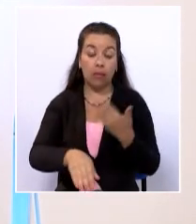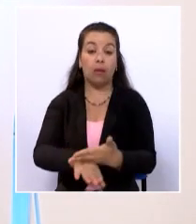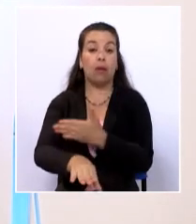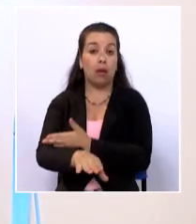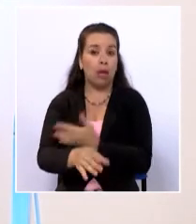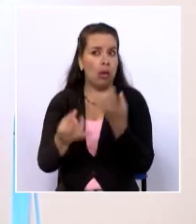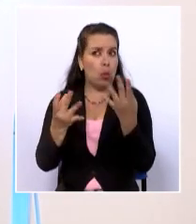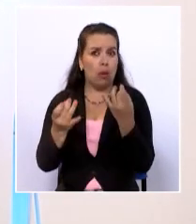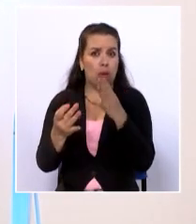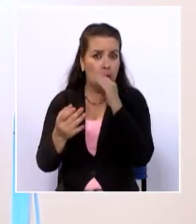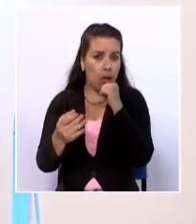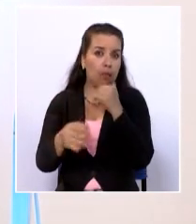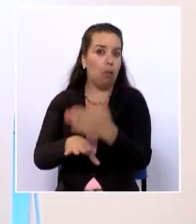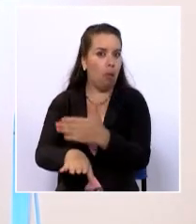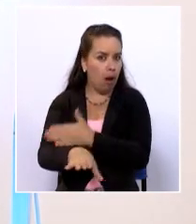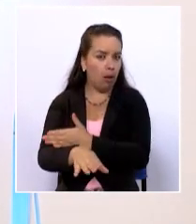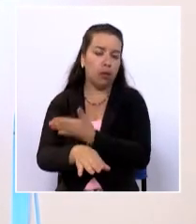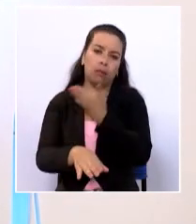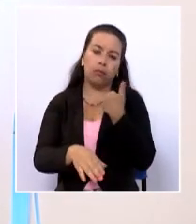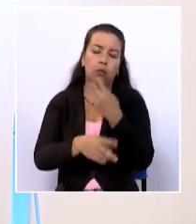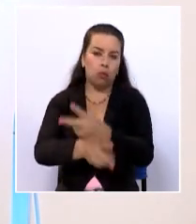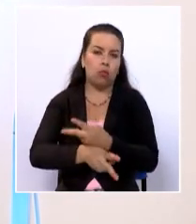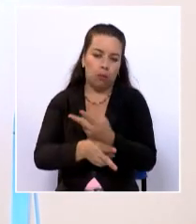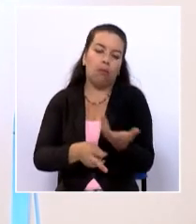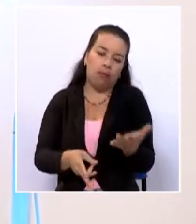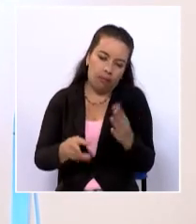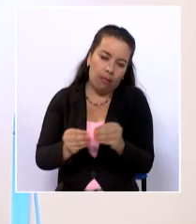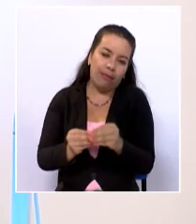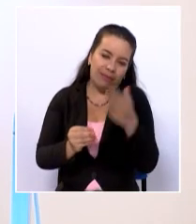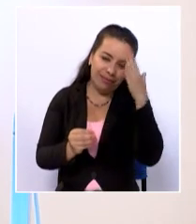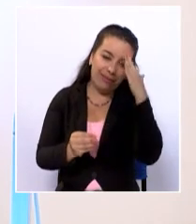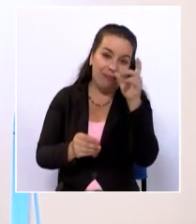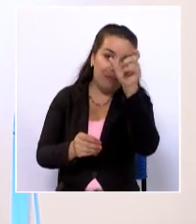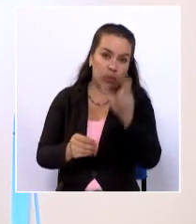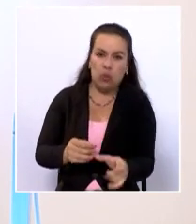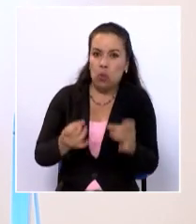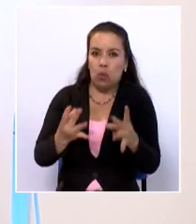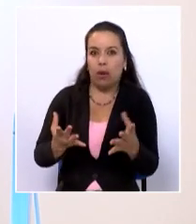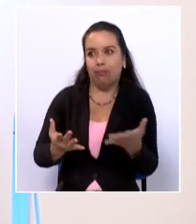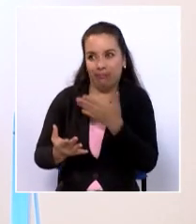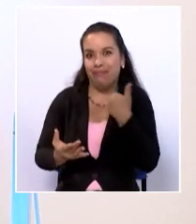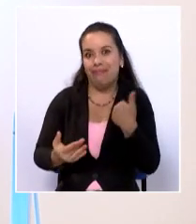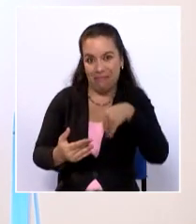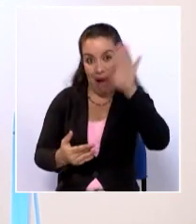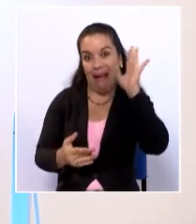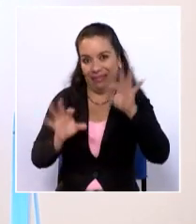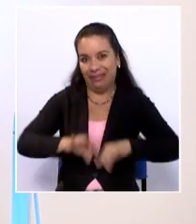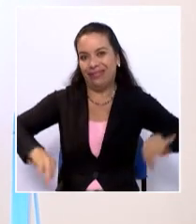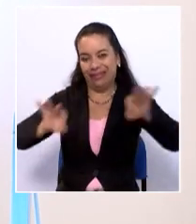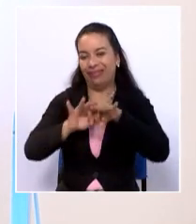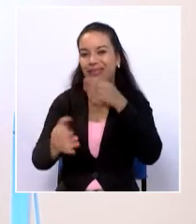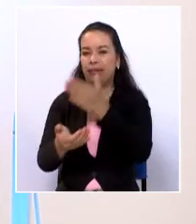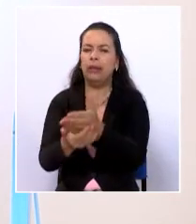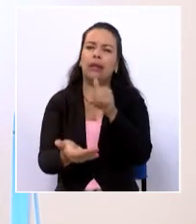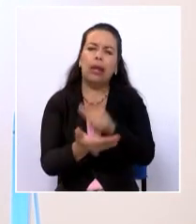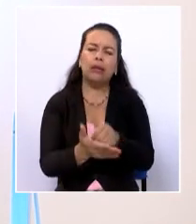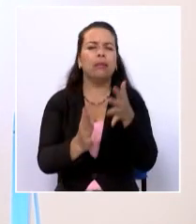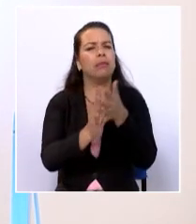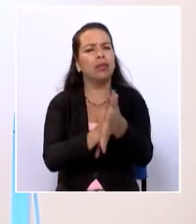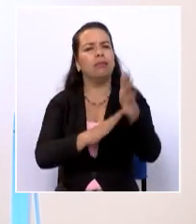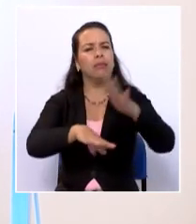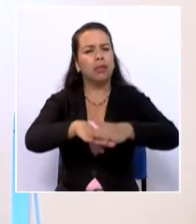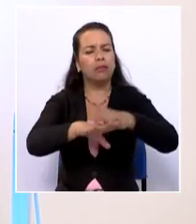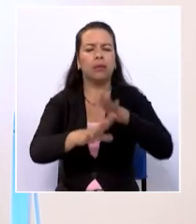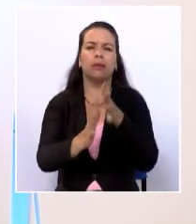no les esté molestando pero por supuesto que si les está molestando deberían hacerlo entonces digamos que ese es uno de los mensajes más profundos que